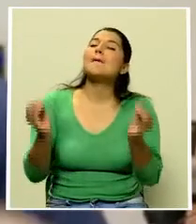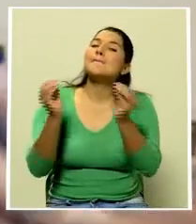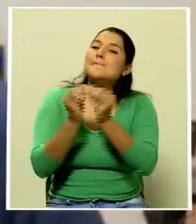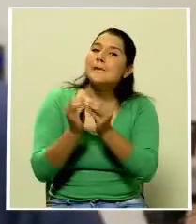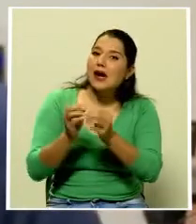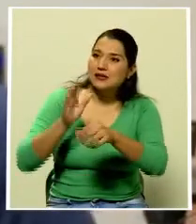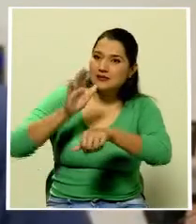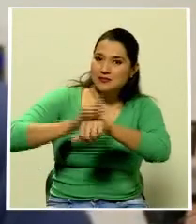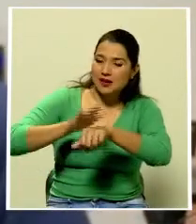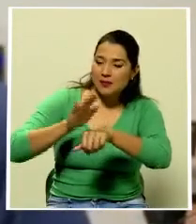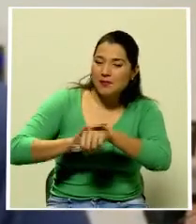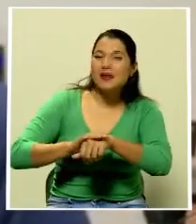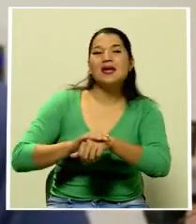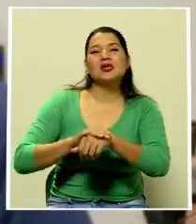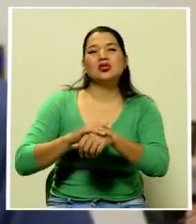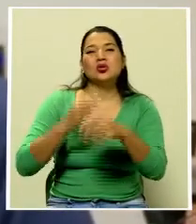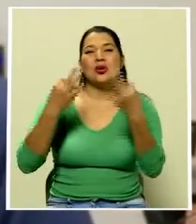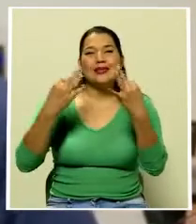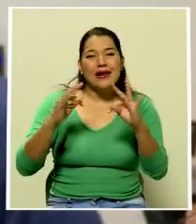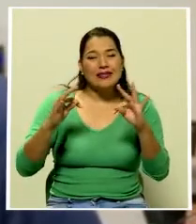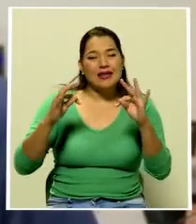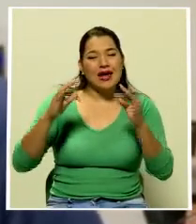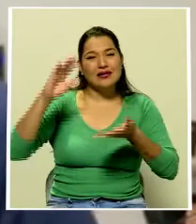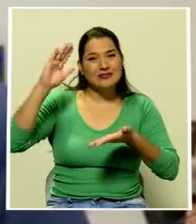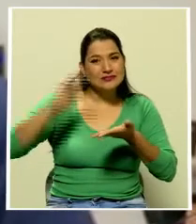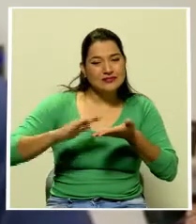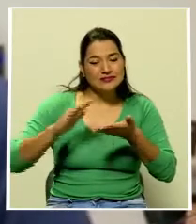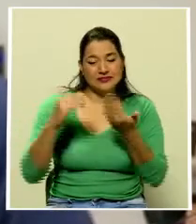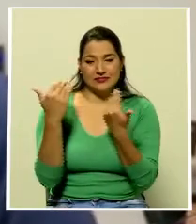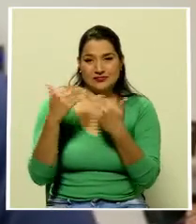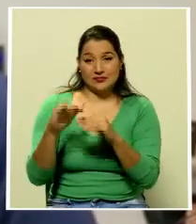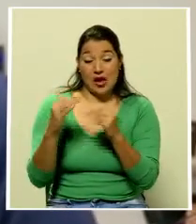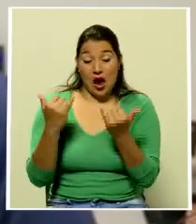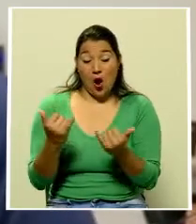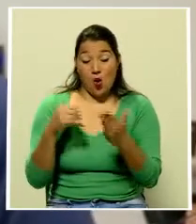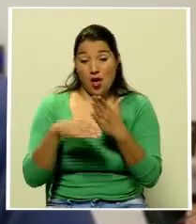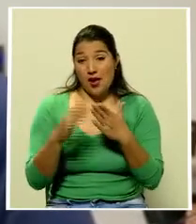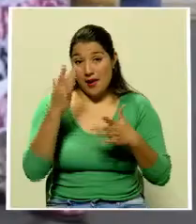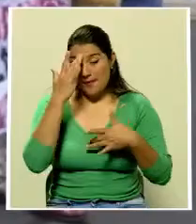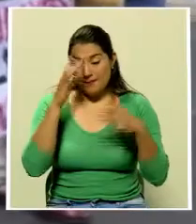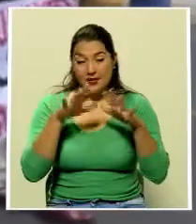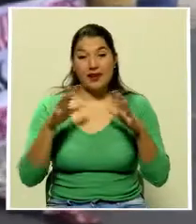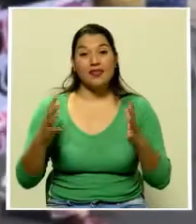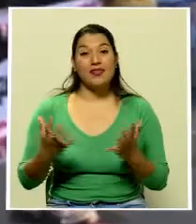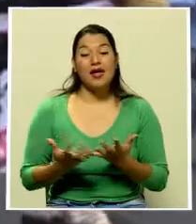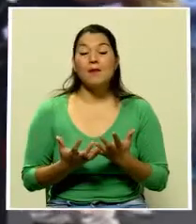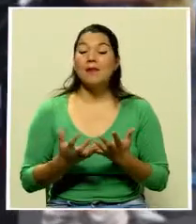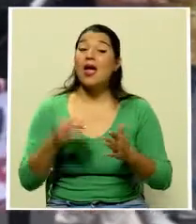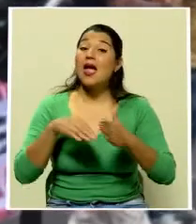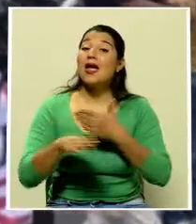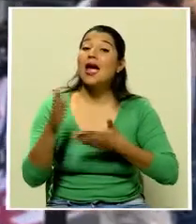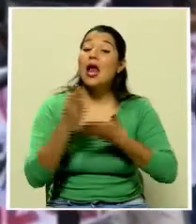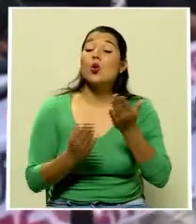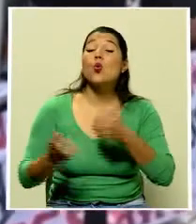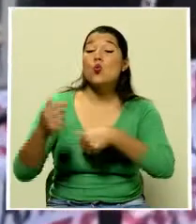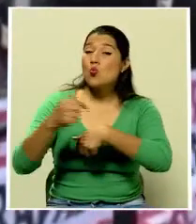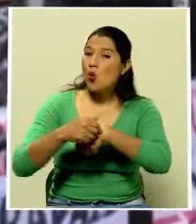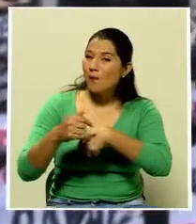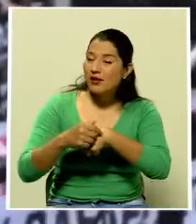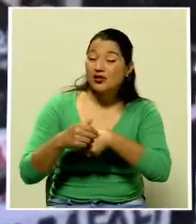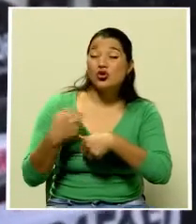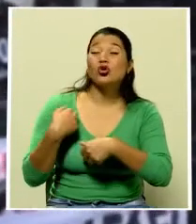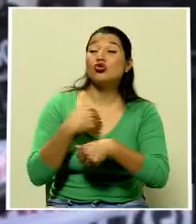menos restricciones durante esta pandemia que estamos viviendo. En algún punto la protesta se